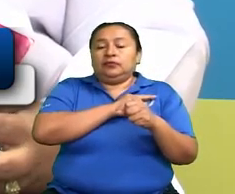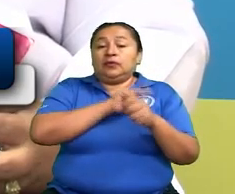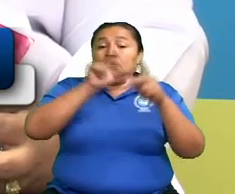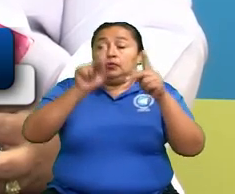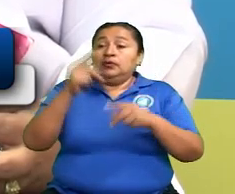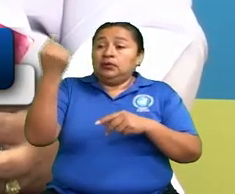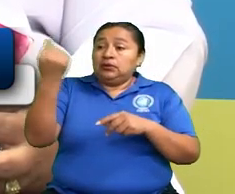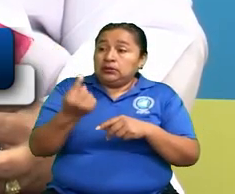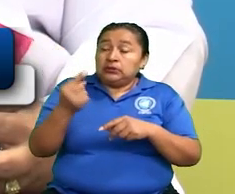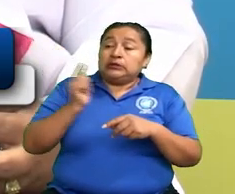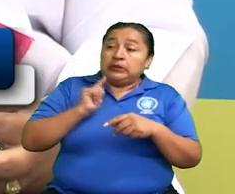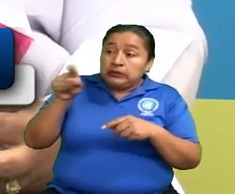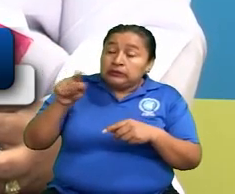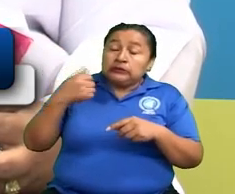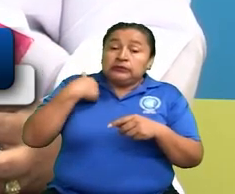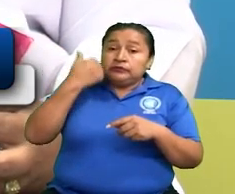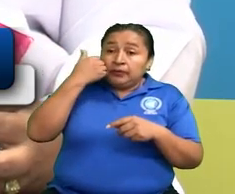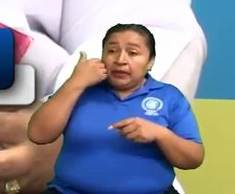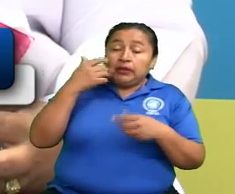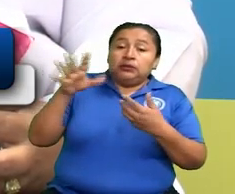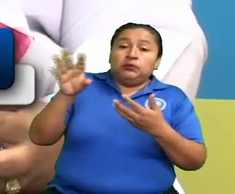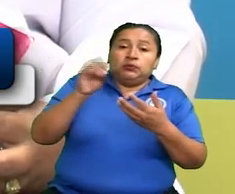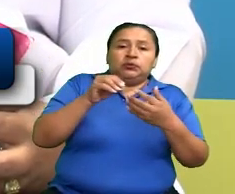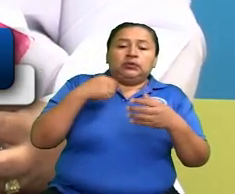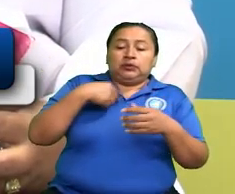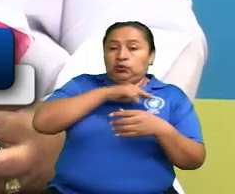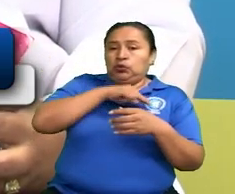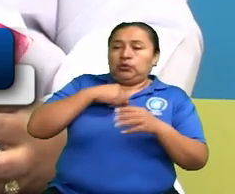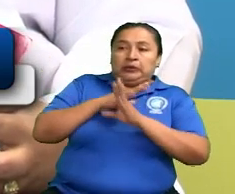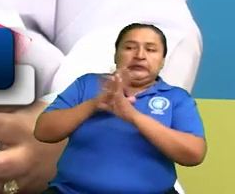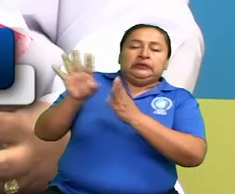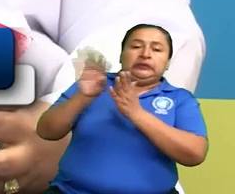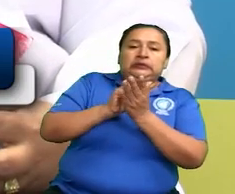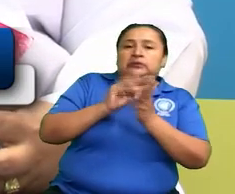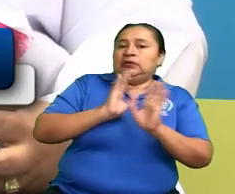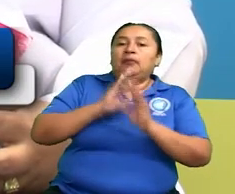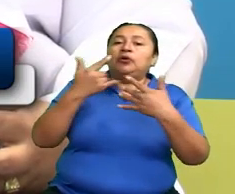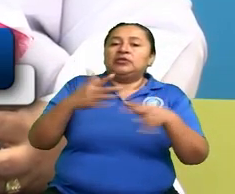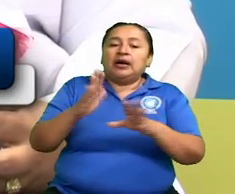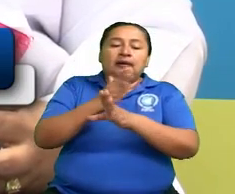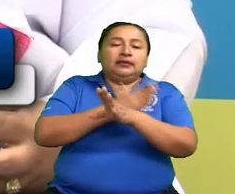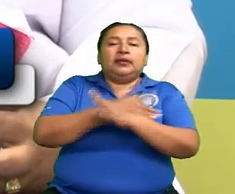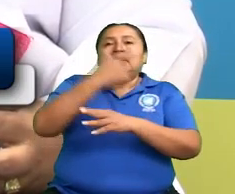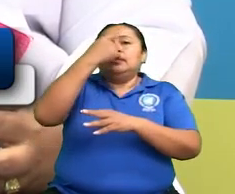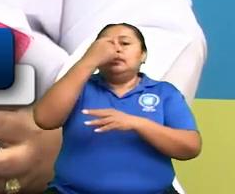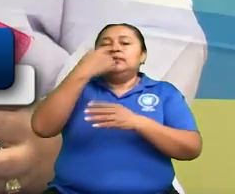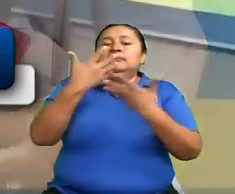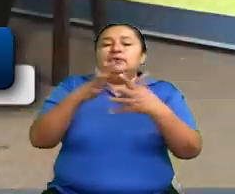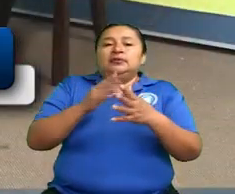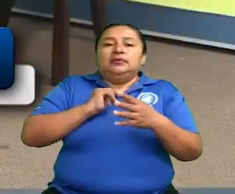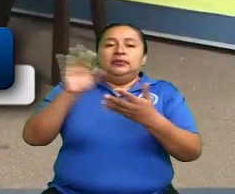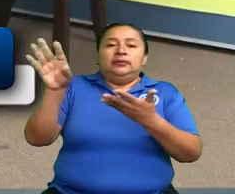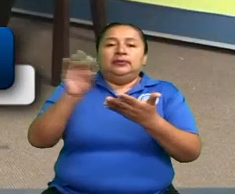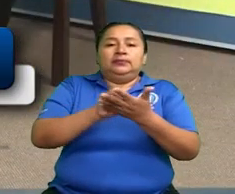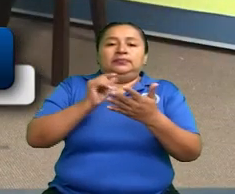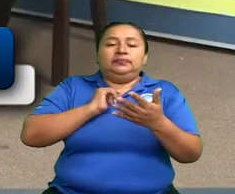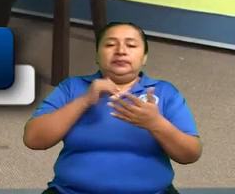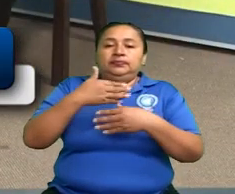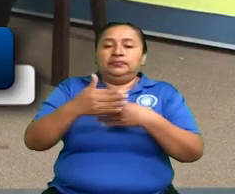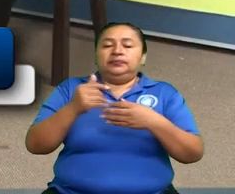con enfermedades o estén enfermos y así nosotros no nos contagiamos y no nos deja, ¿verdad?, la epidemia o